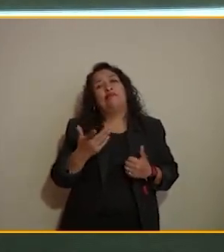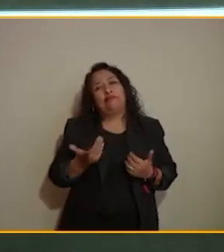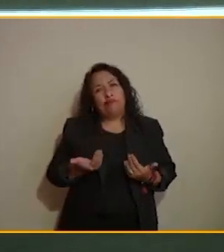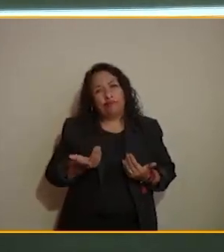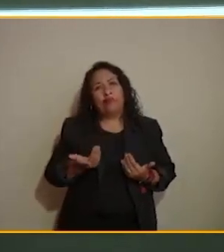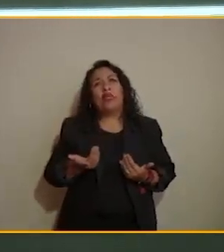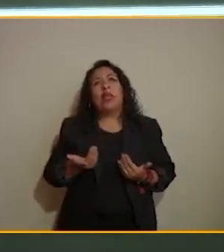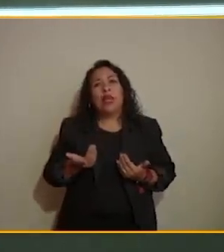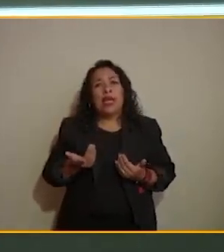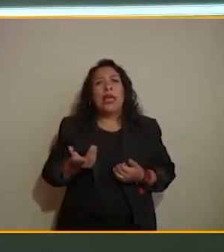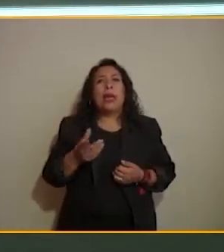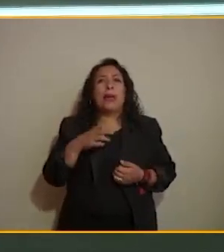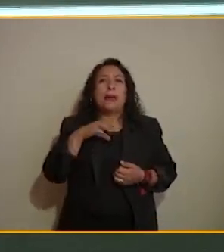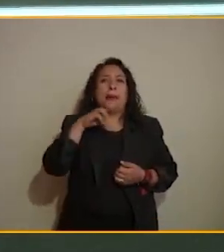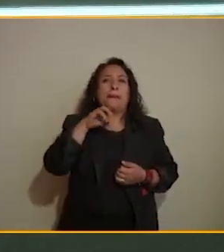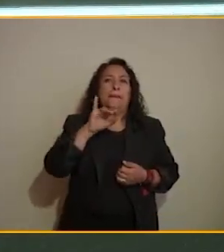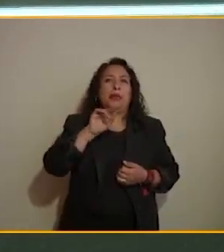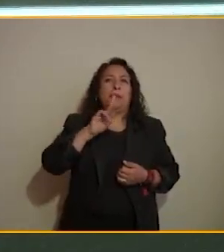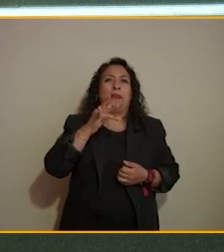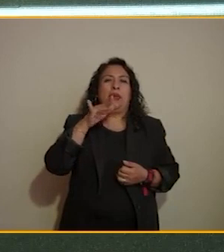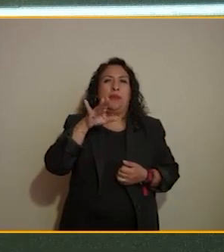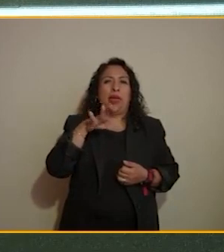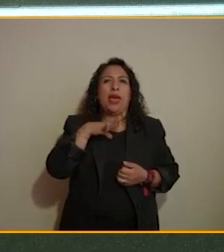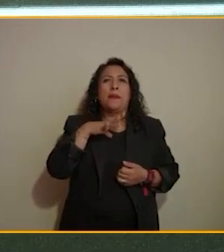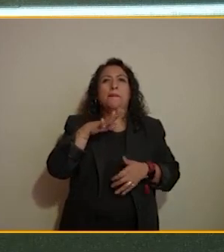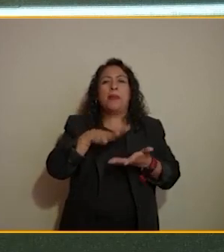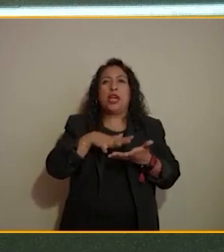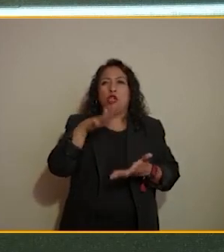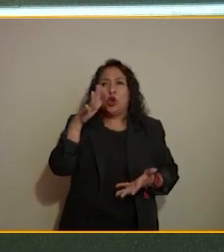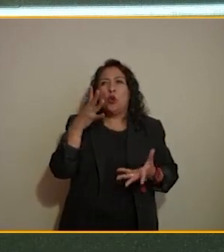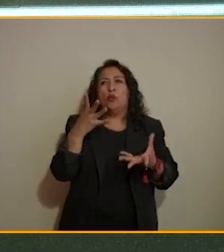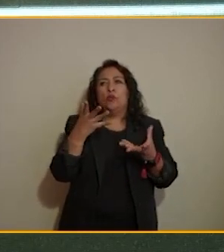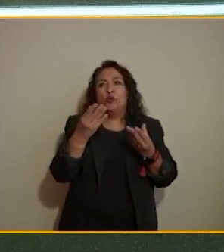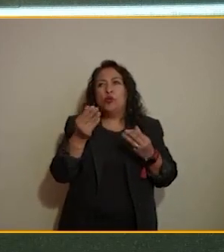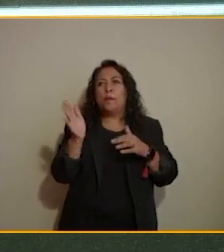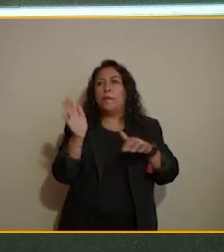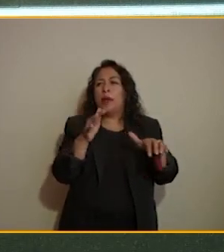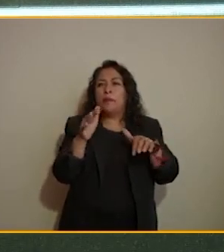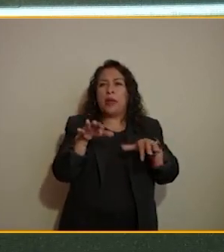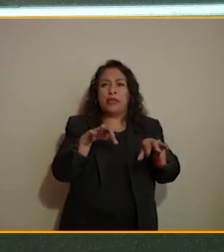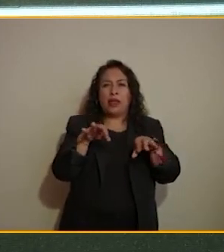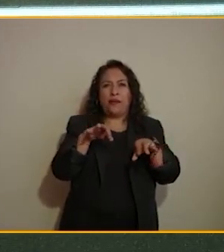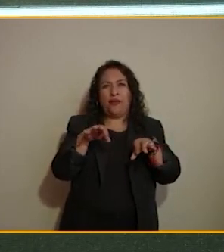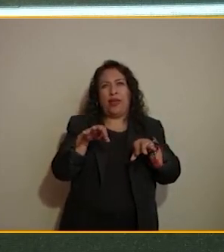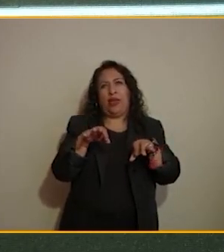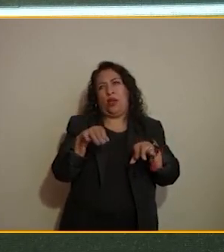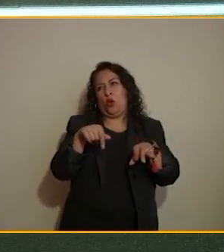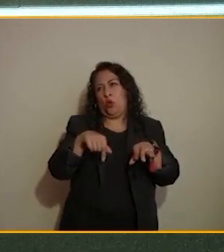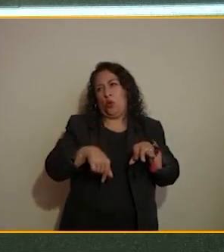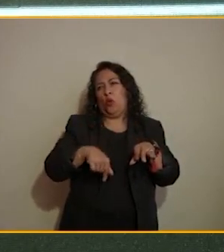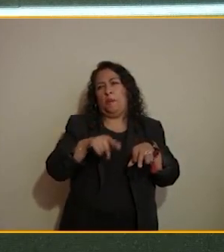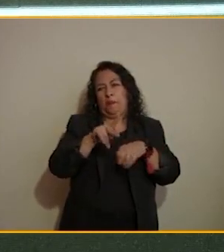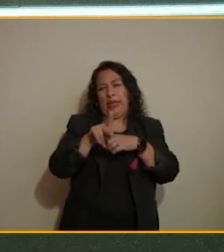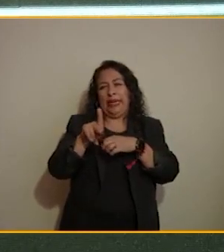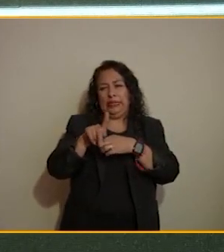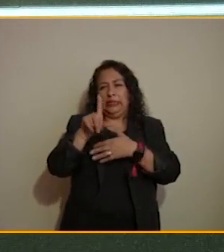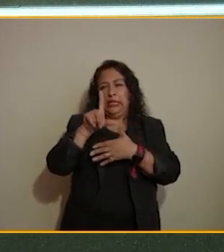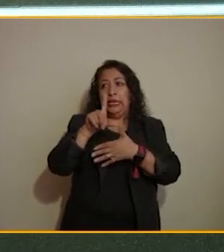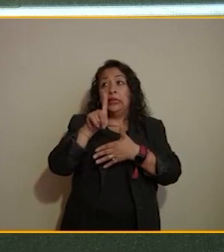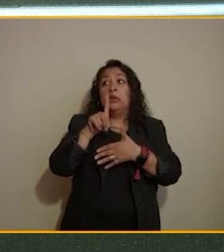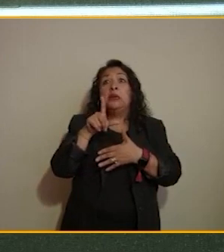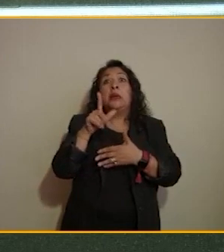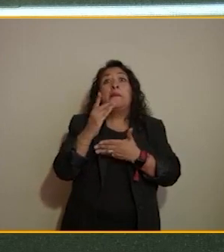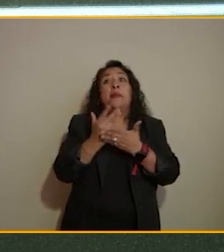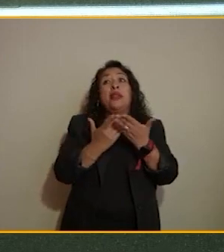que son las MIPYMES las que generan la mayor cantidad de empleo en estas nacionalidades, son las que